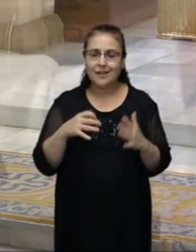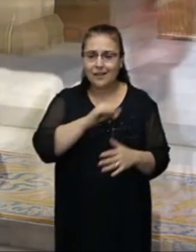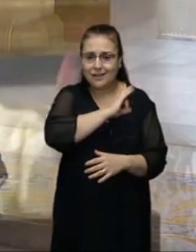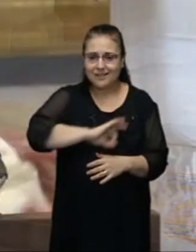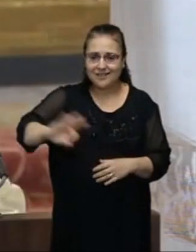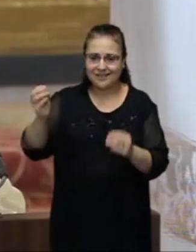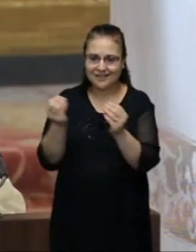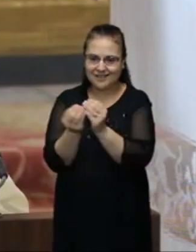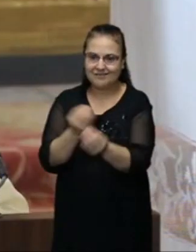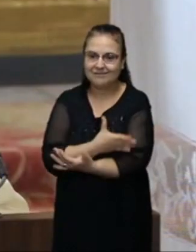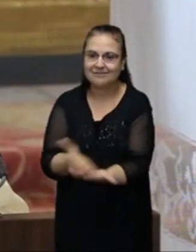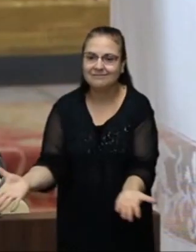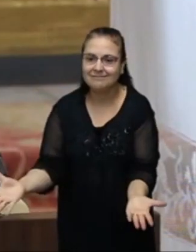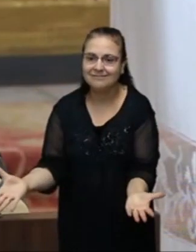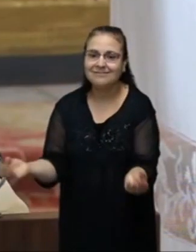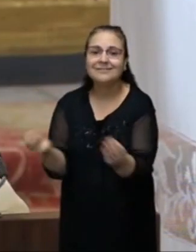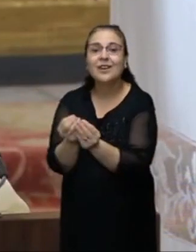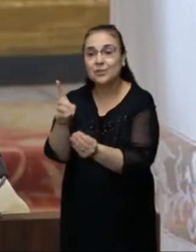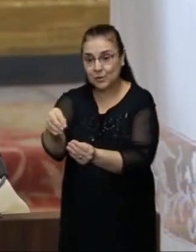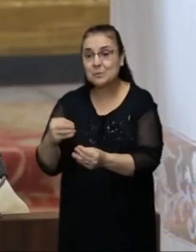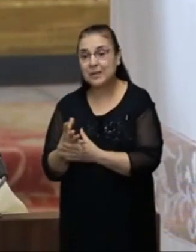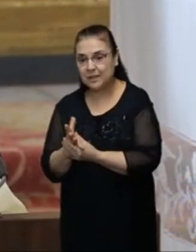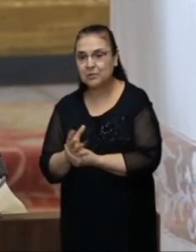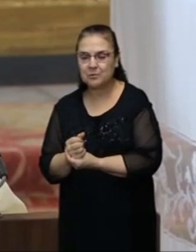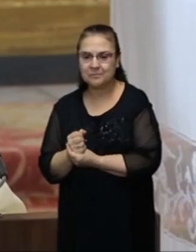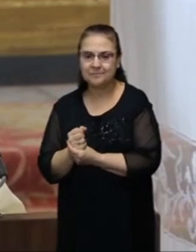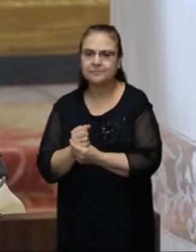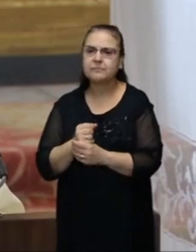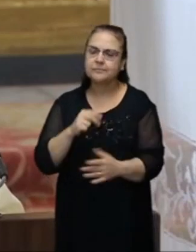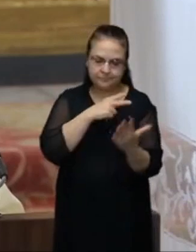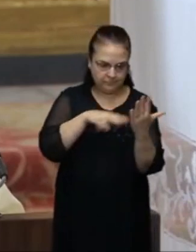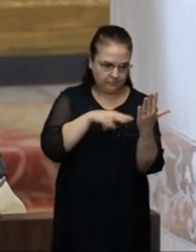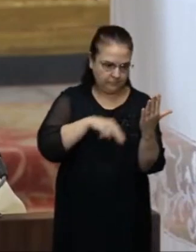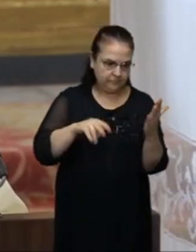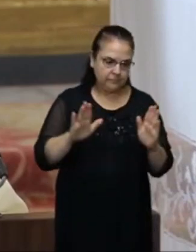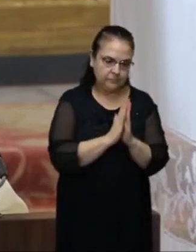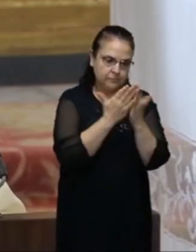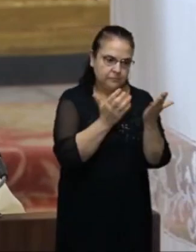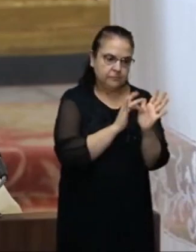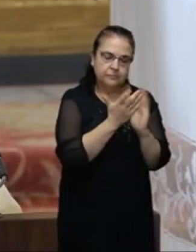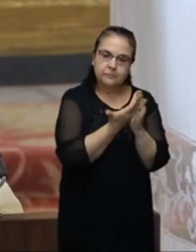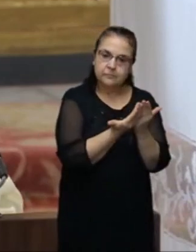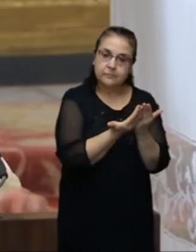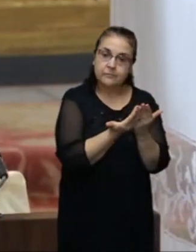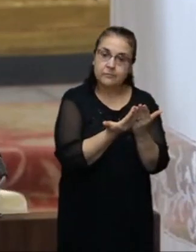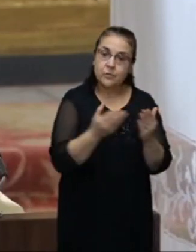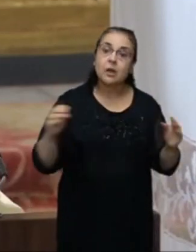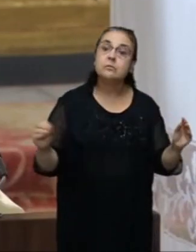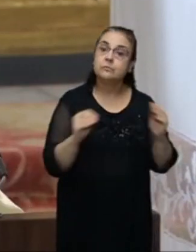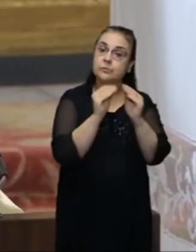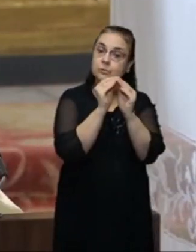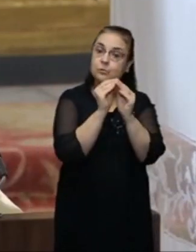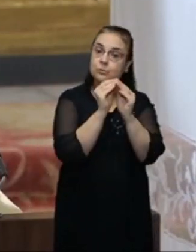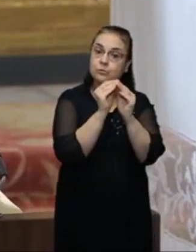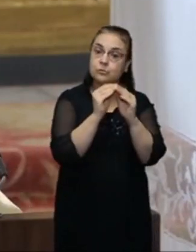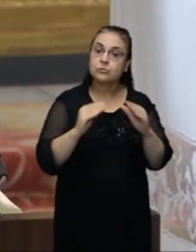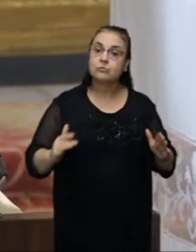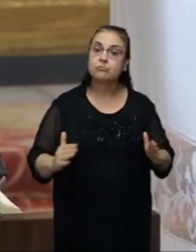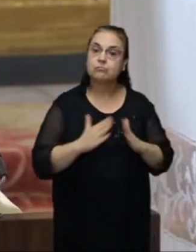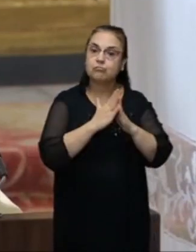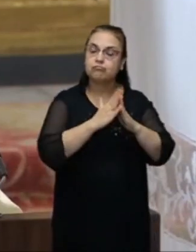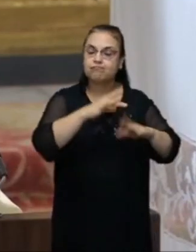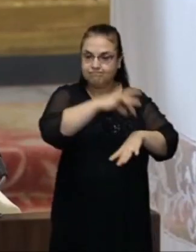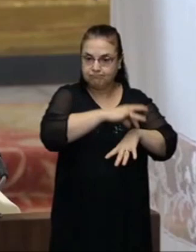El Señor esté con vosotros. Lectura del Santo Evangelio según